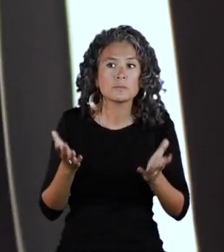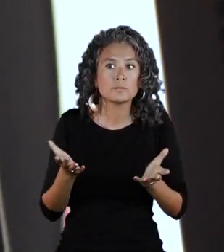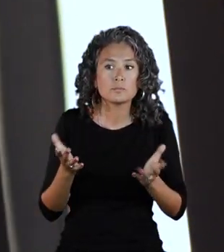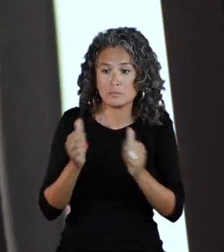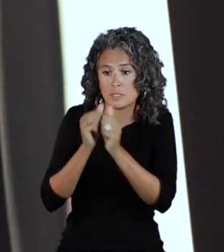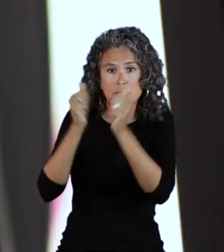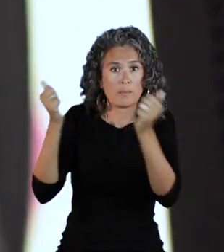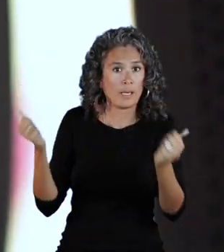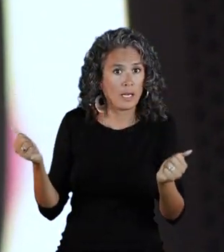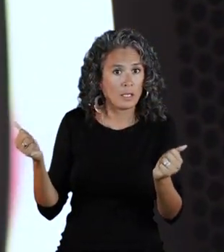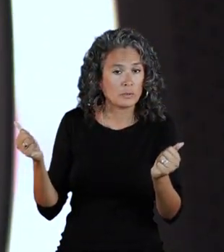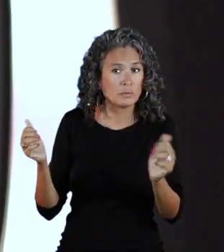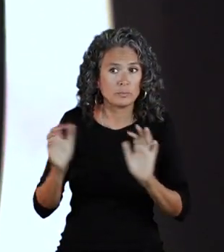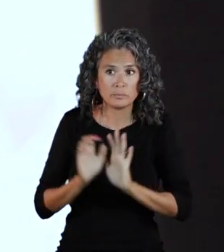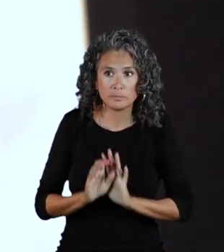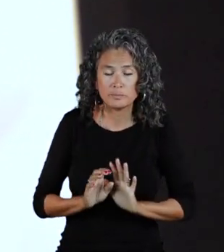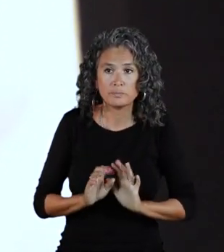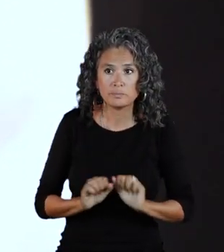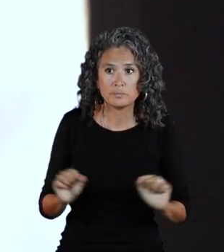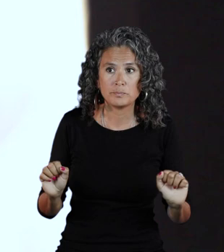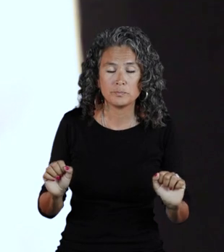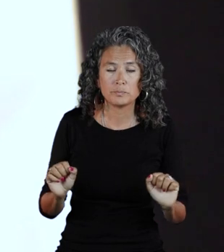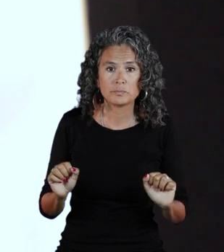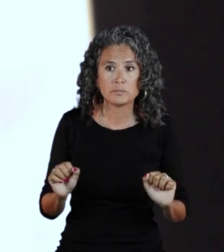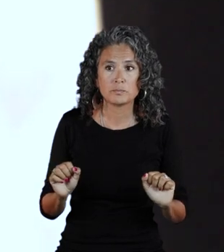perfectamente podemos separarnos.